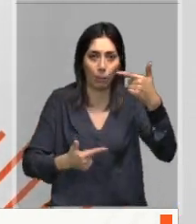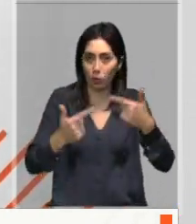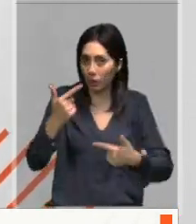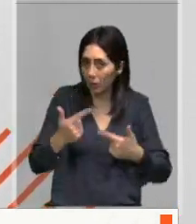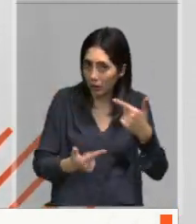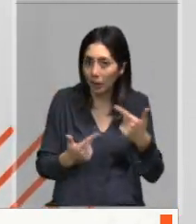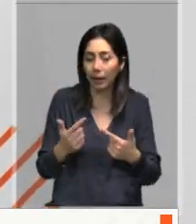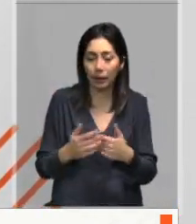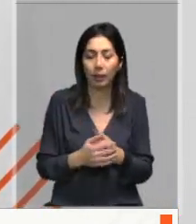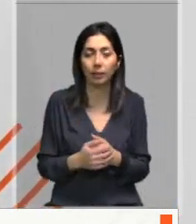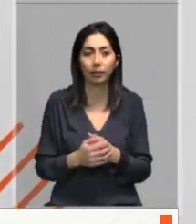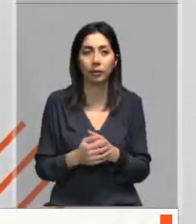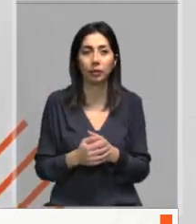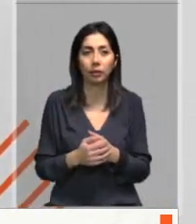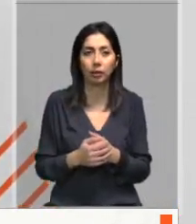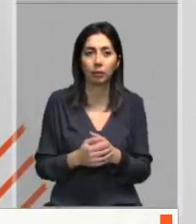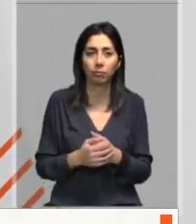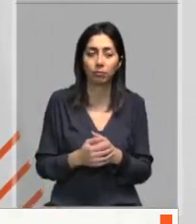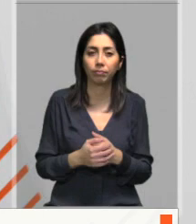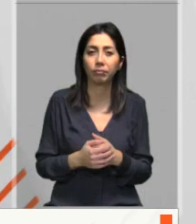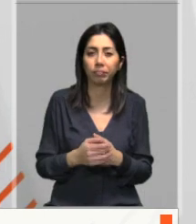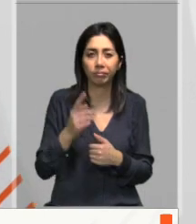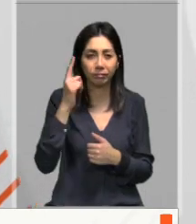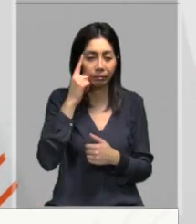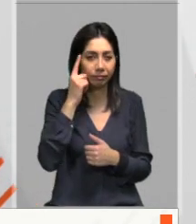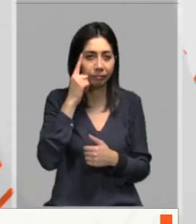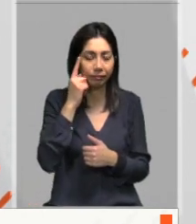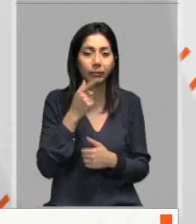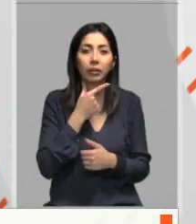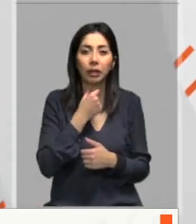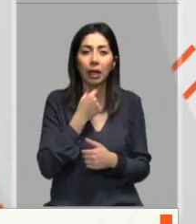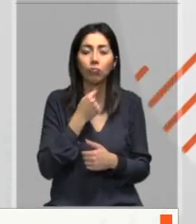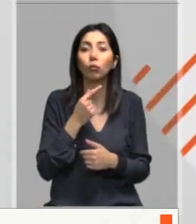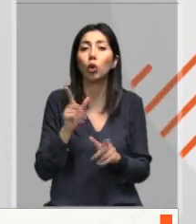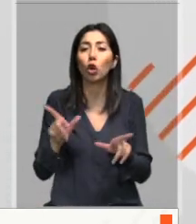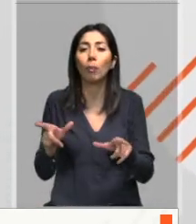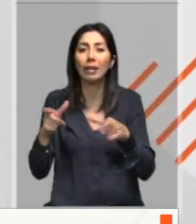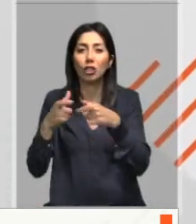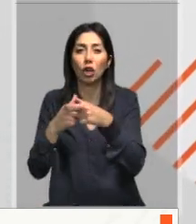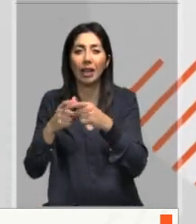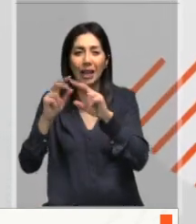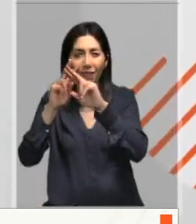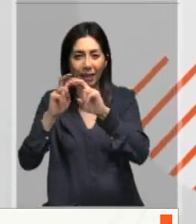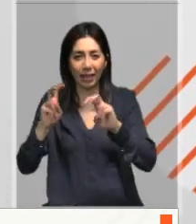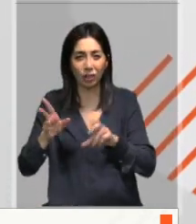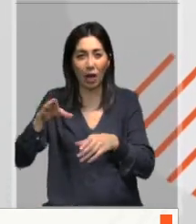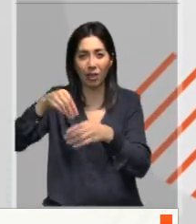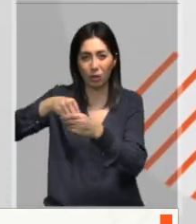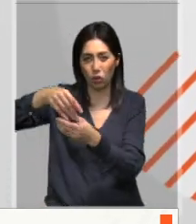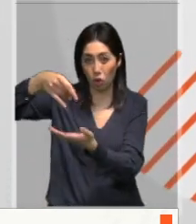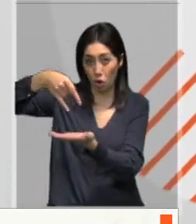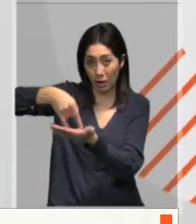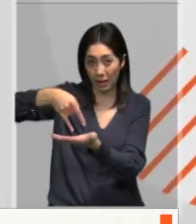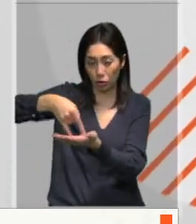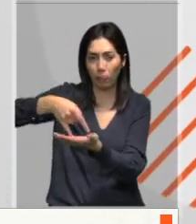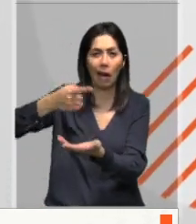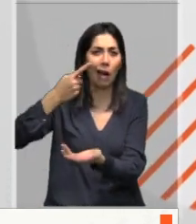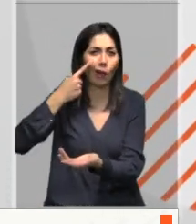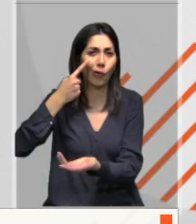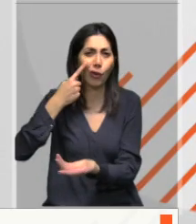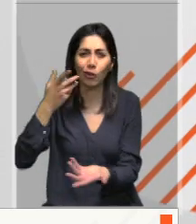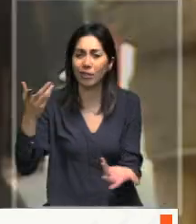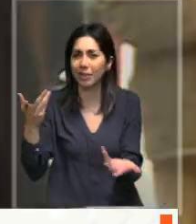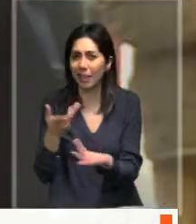reacciones críticas que adelantan la idea de solicitar una comisión investigadora en el Congreso para conocer el real alcance de